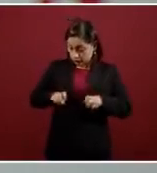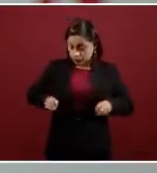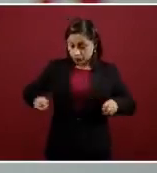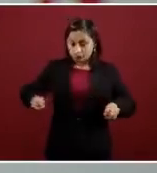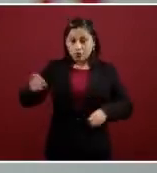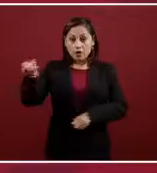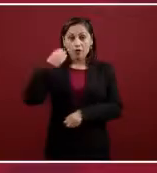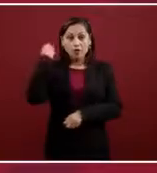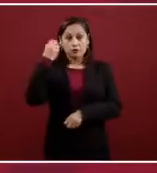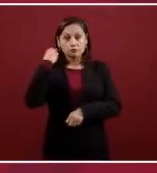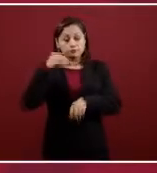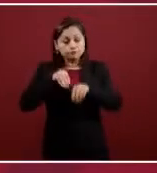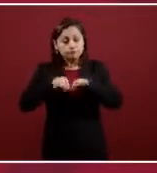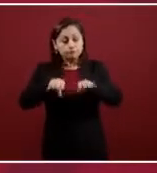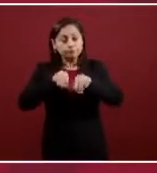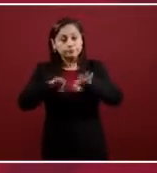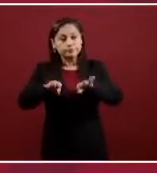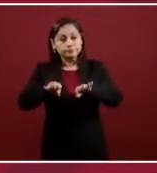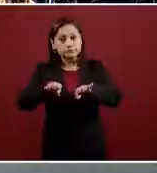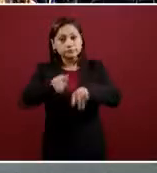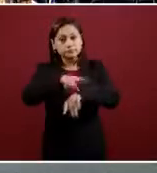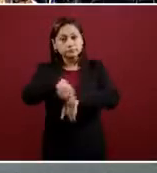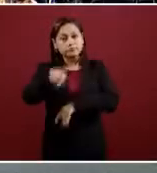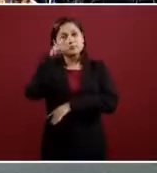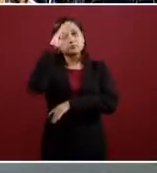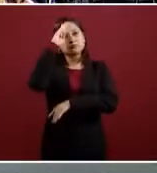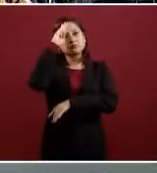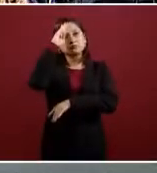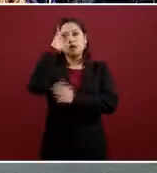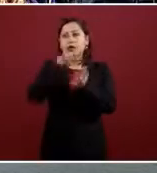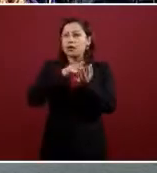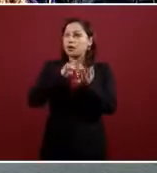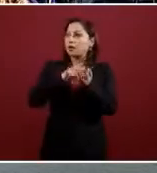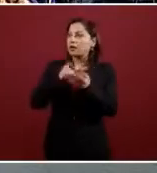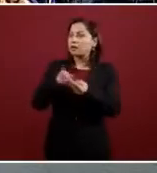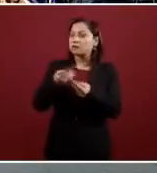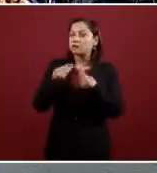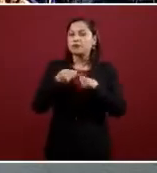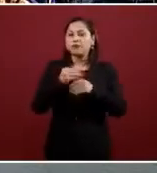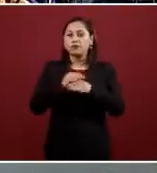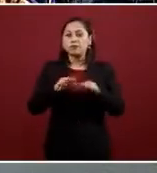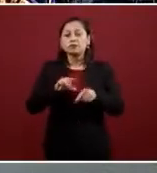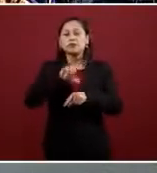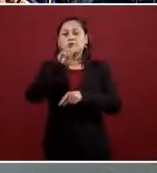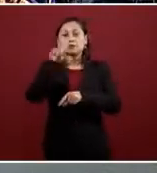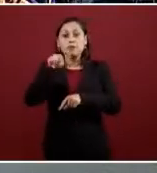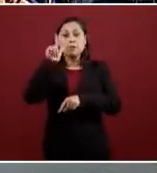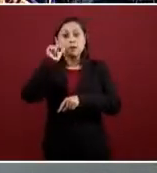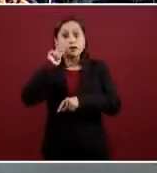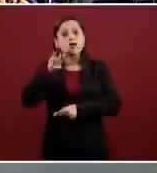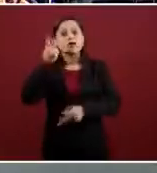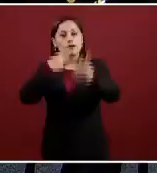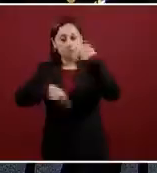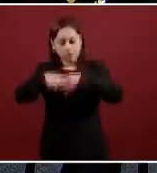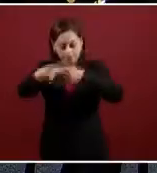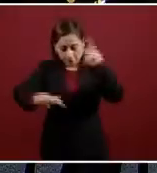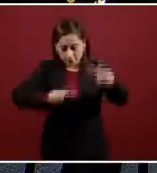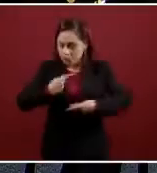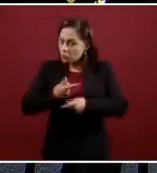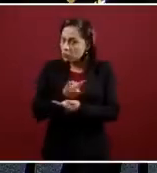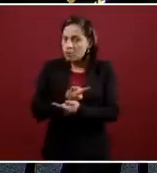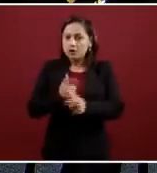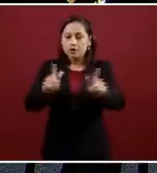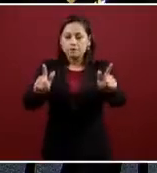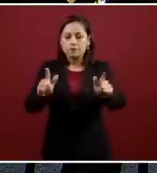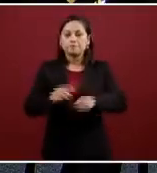Ya mañana ustedes nos preguntan todo lo que quieran. Pues